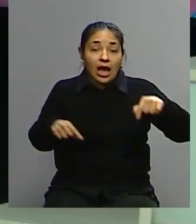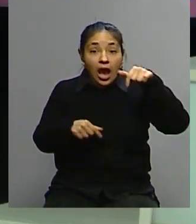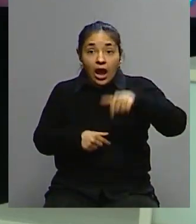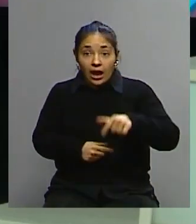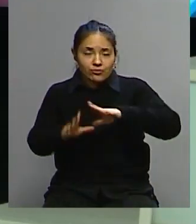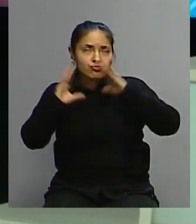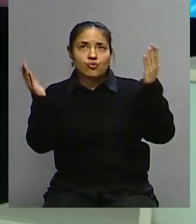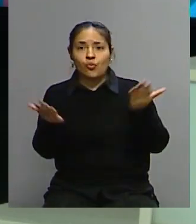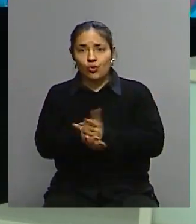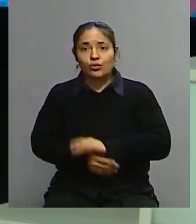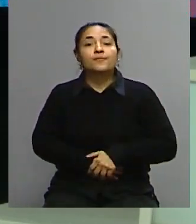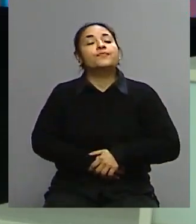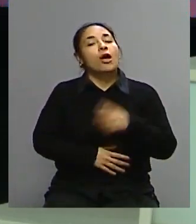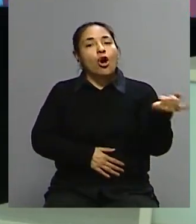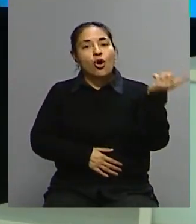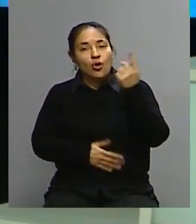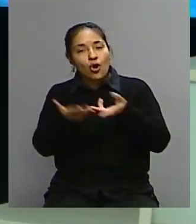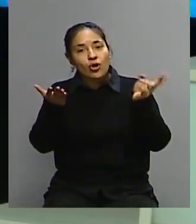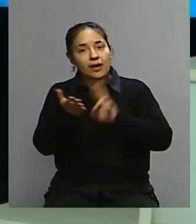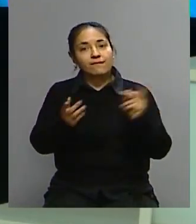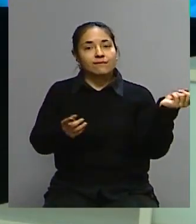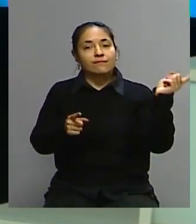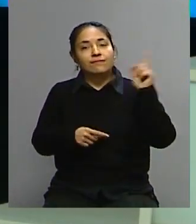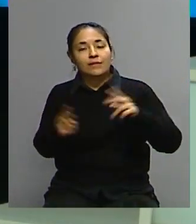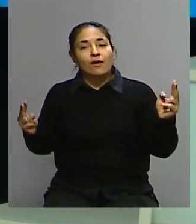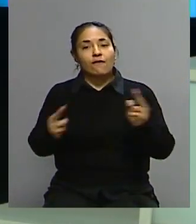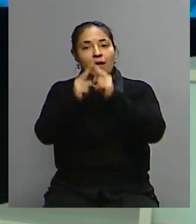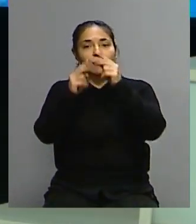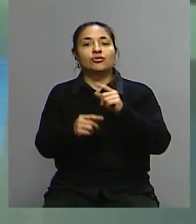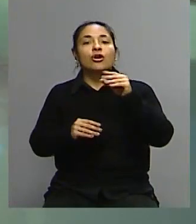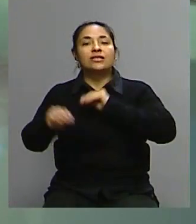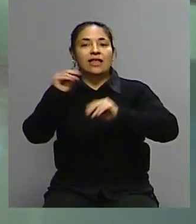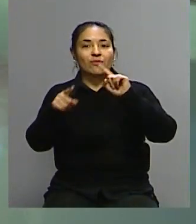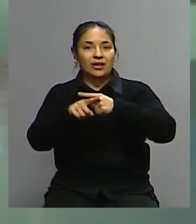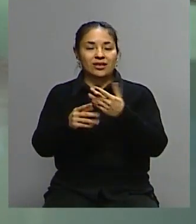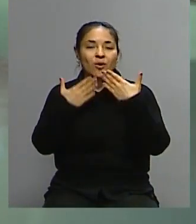y en cualquier parte del mundo. Nos volveremos a reencontrar en la próxima edición de Chat Político. Muchas gracias.